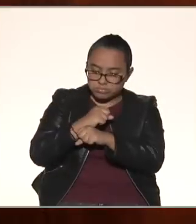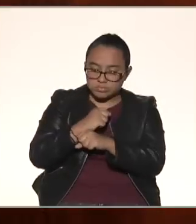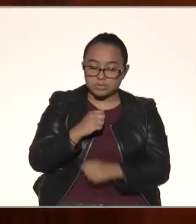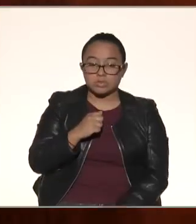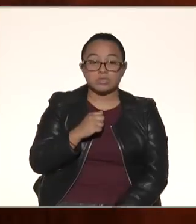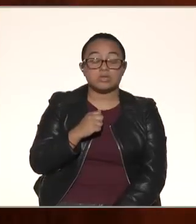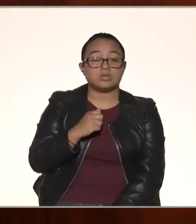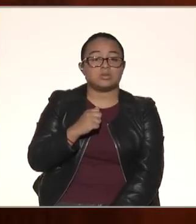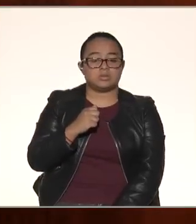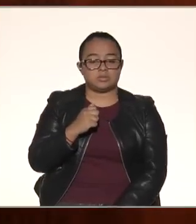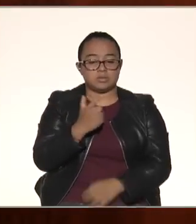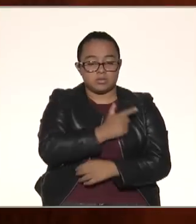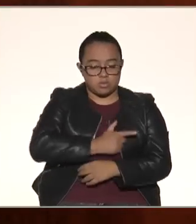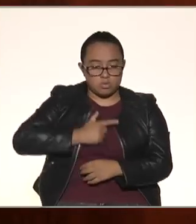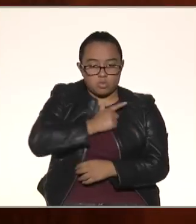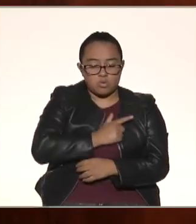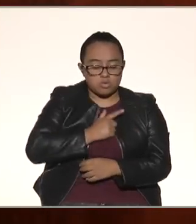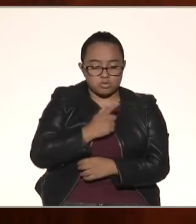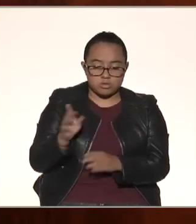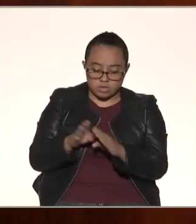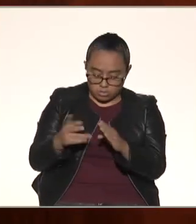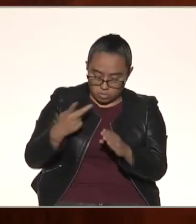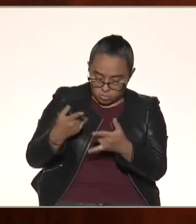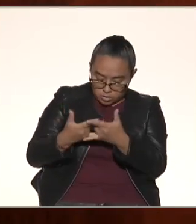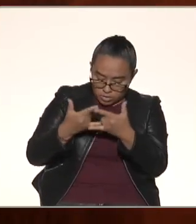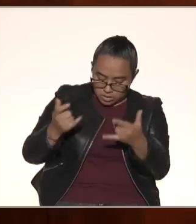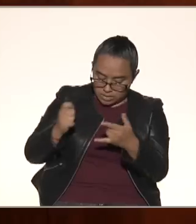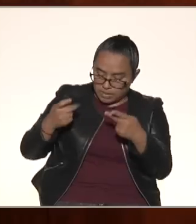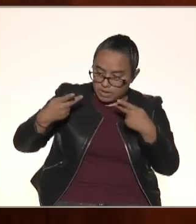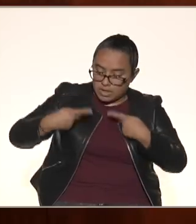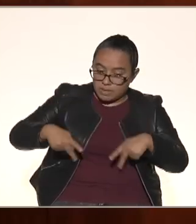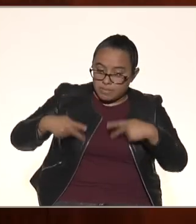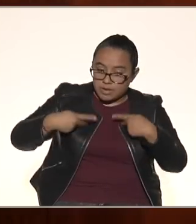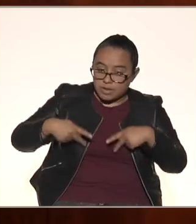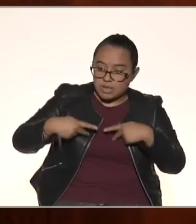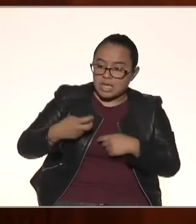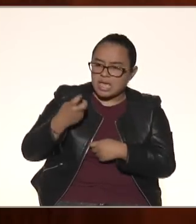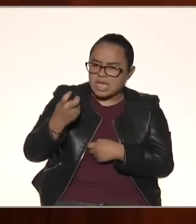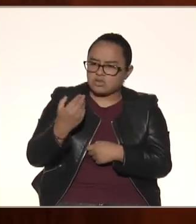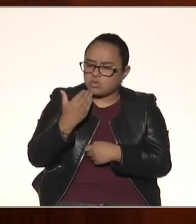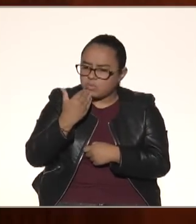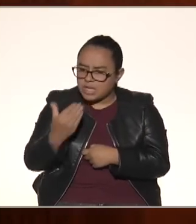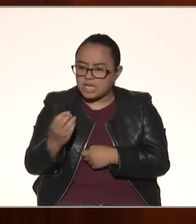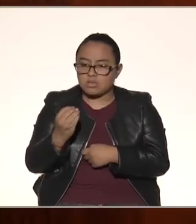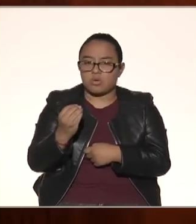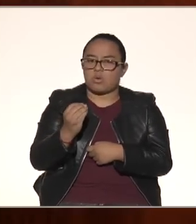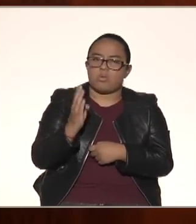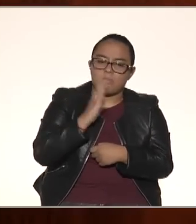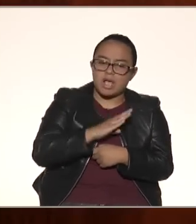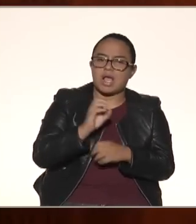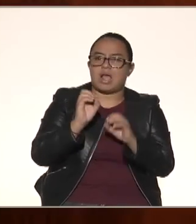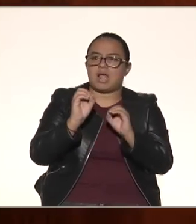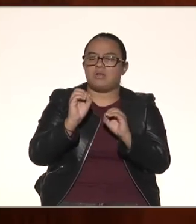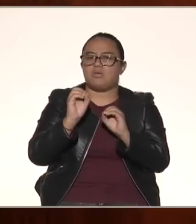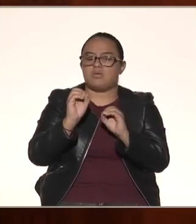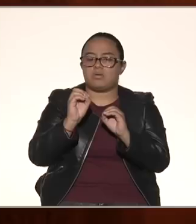gusta construir una historia sobre las personas, o sea, de siempre va a ser bueno, siempre va a ser esto, siempre va... Entonces, de pronto ese